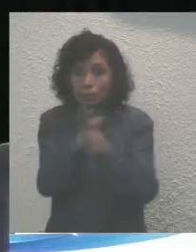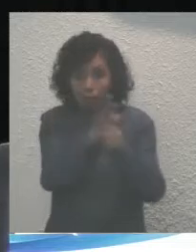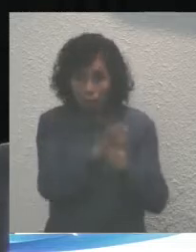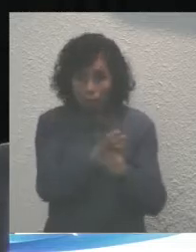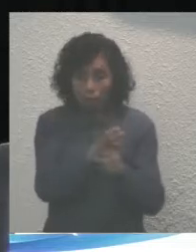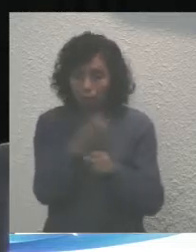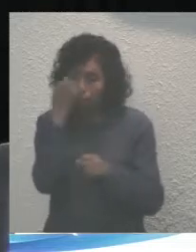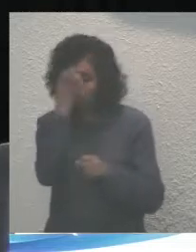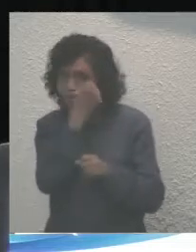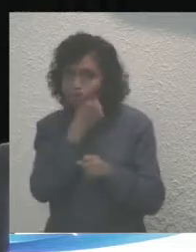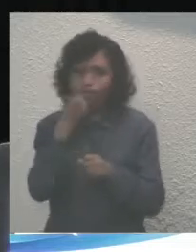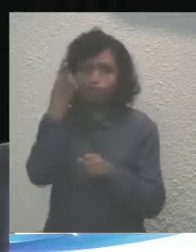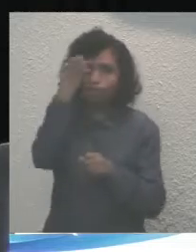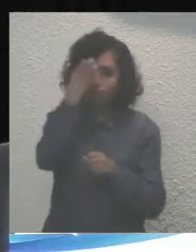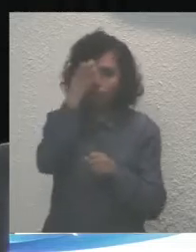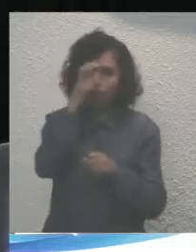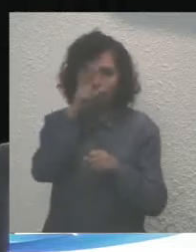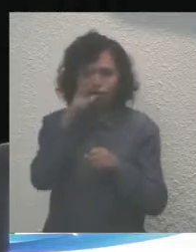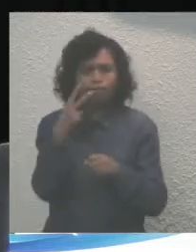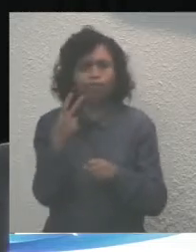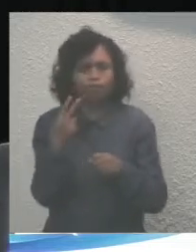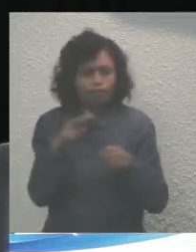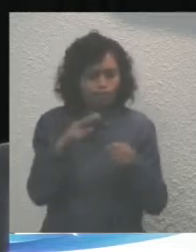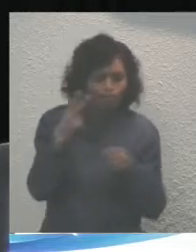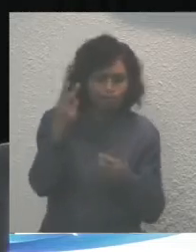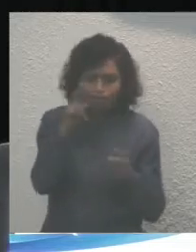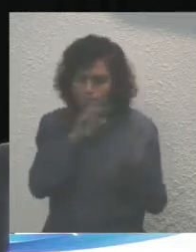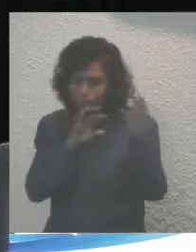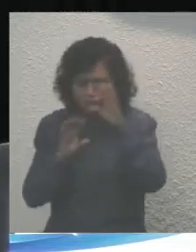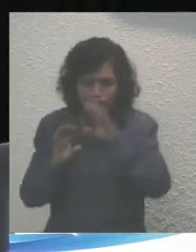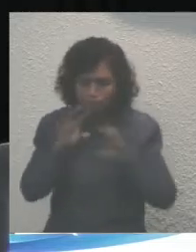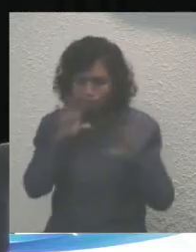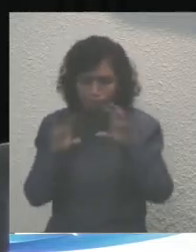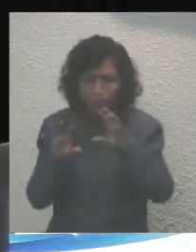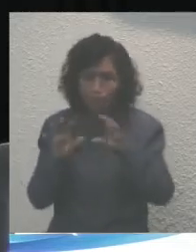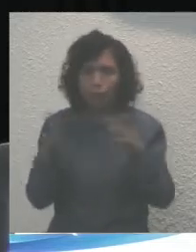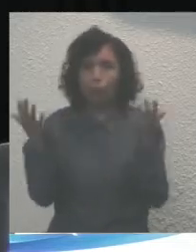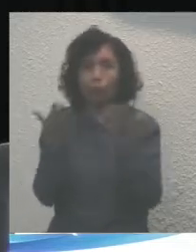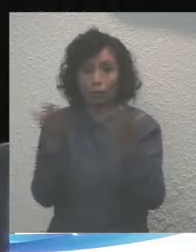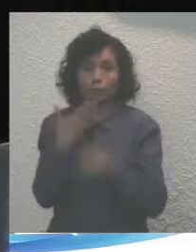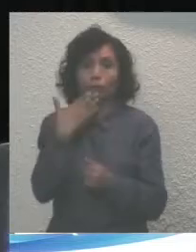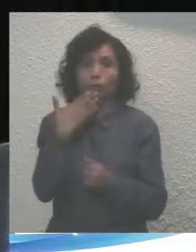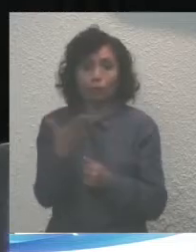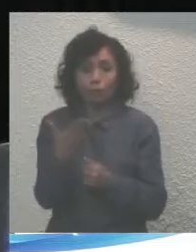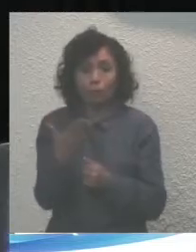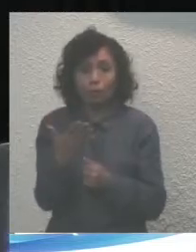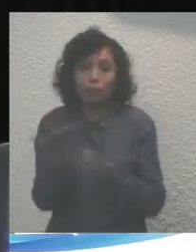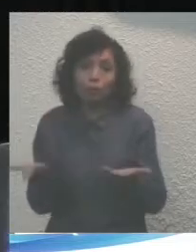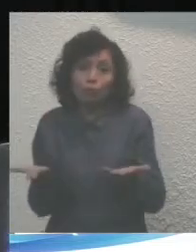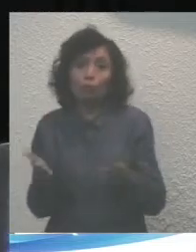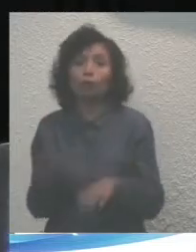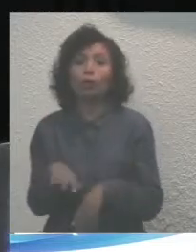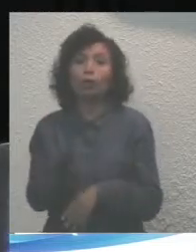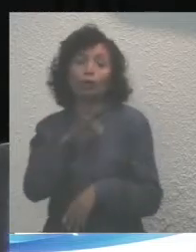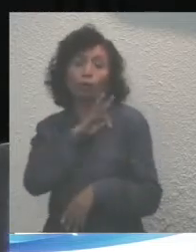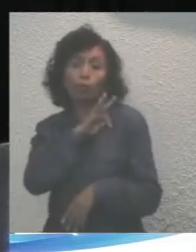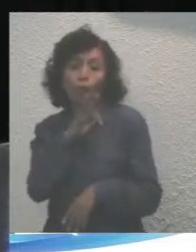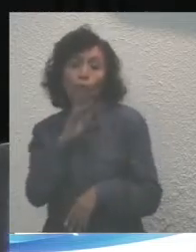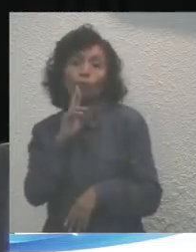a evaluar y revisar lo que se ha hecho, lo que se ha hecho bien y lo que se puede hacer